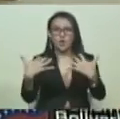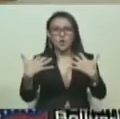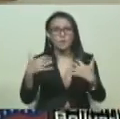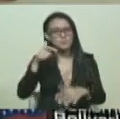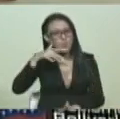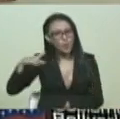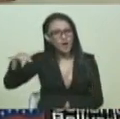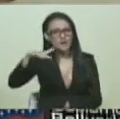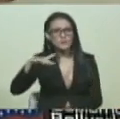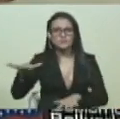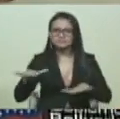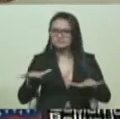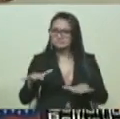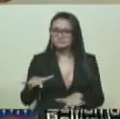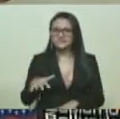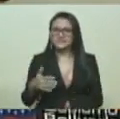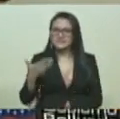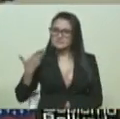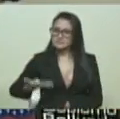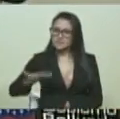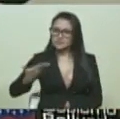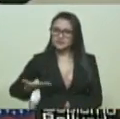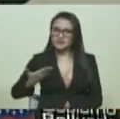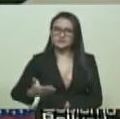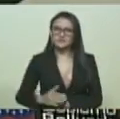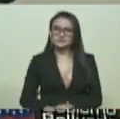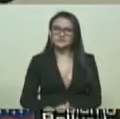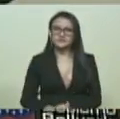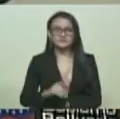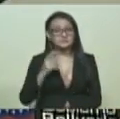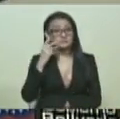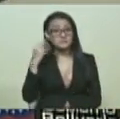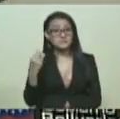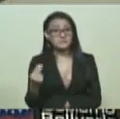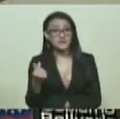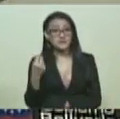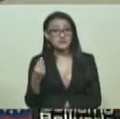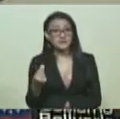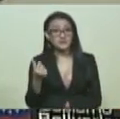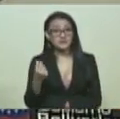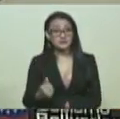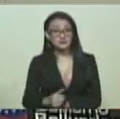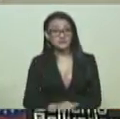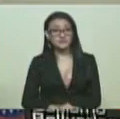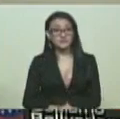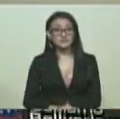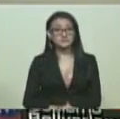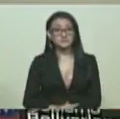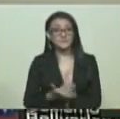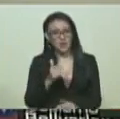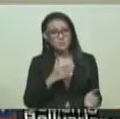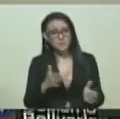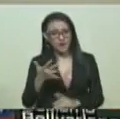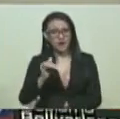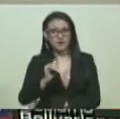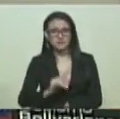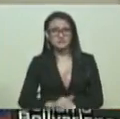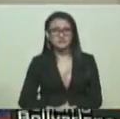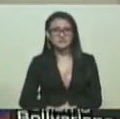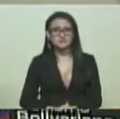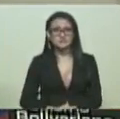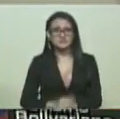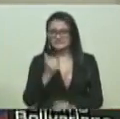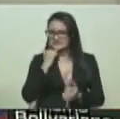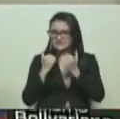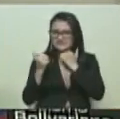pueblo, fundamental, para que esté alerta, pendiente. Hay un plan en marcha de